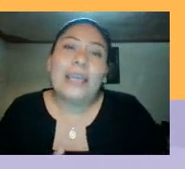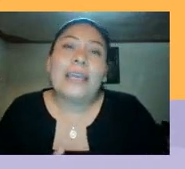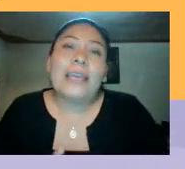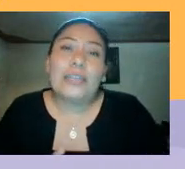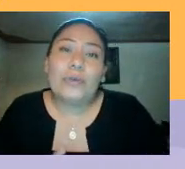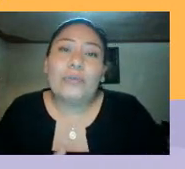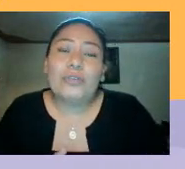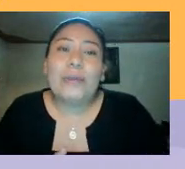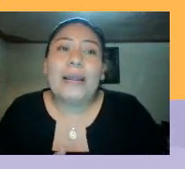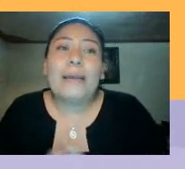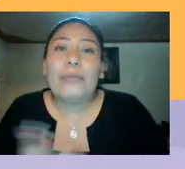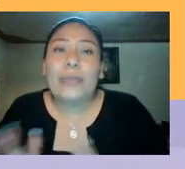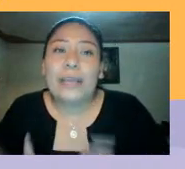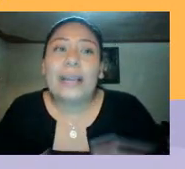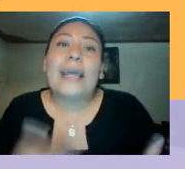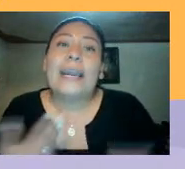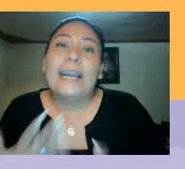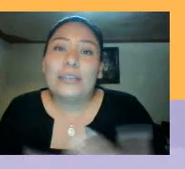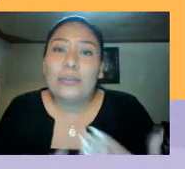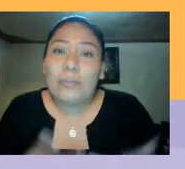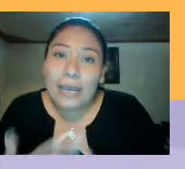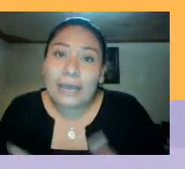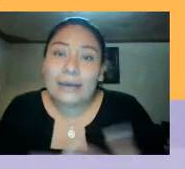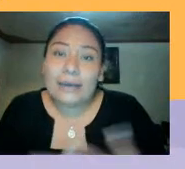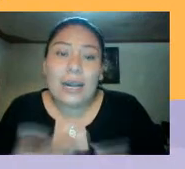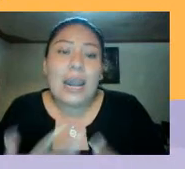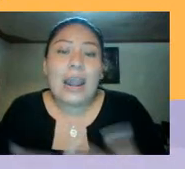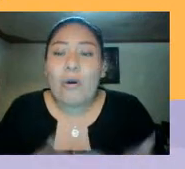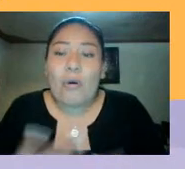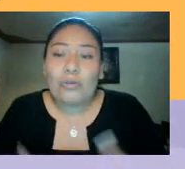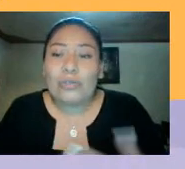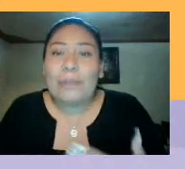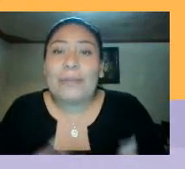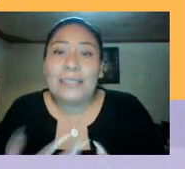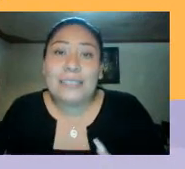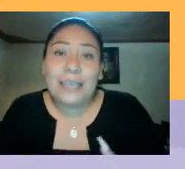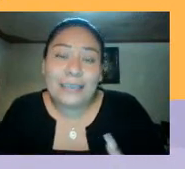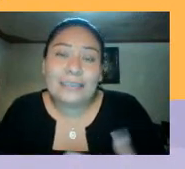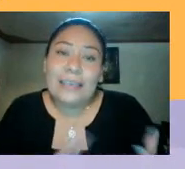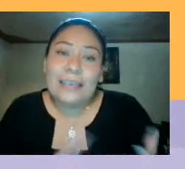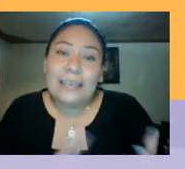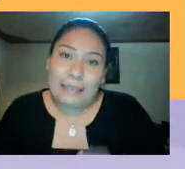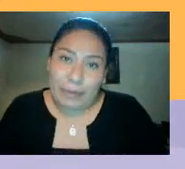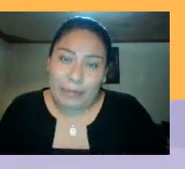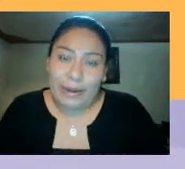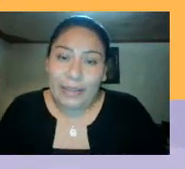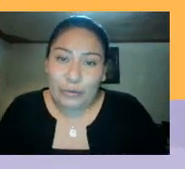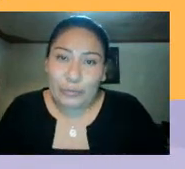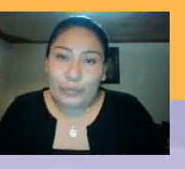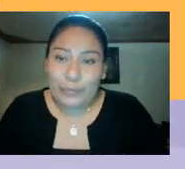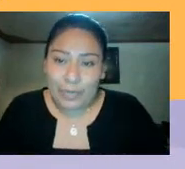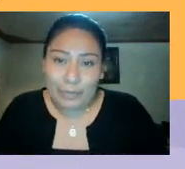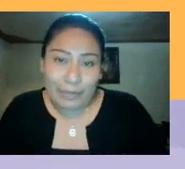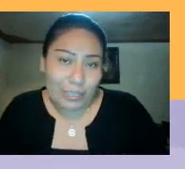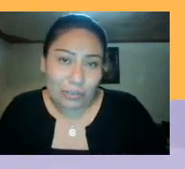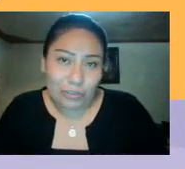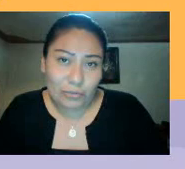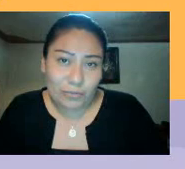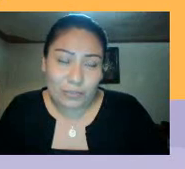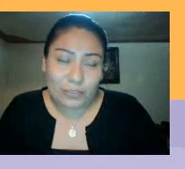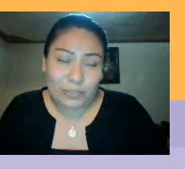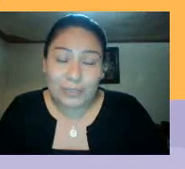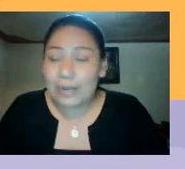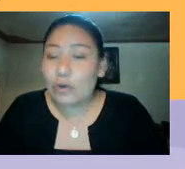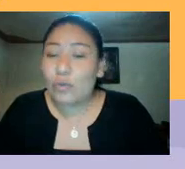semanitas, perdón, que tuvimos para poder retomar los aprendizajes de primer año, ¿vale,